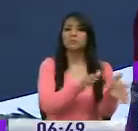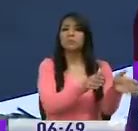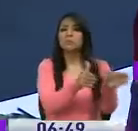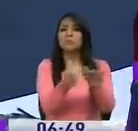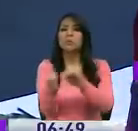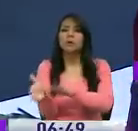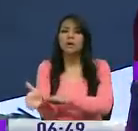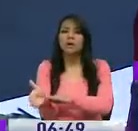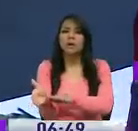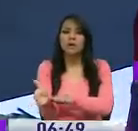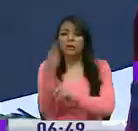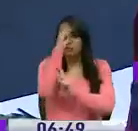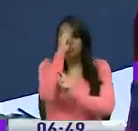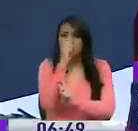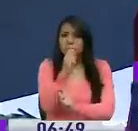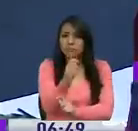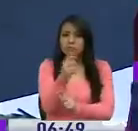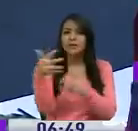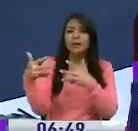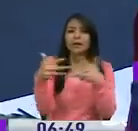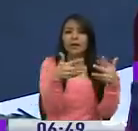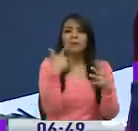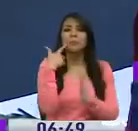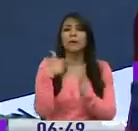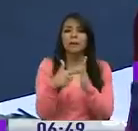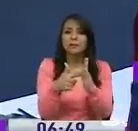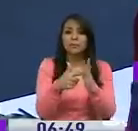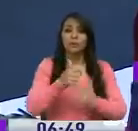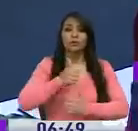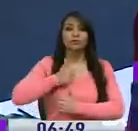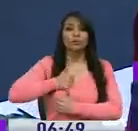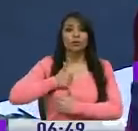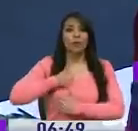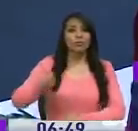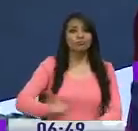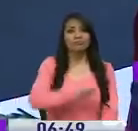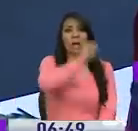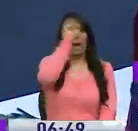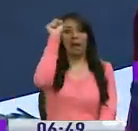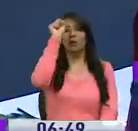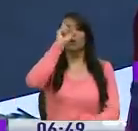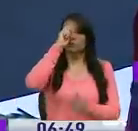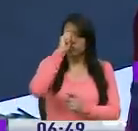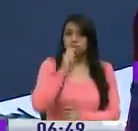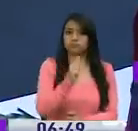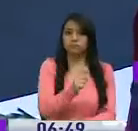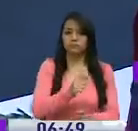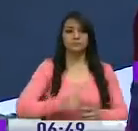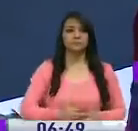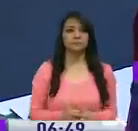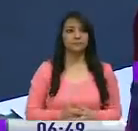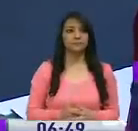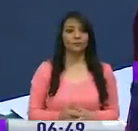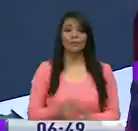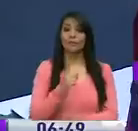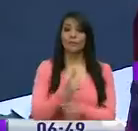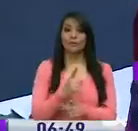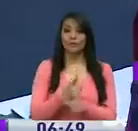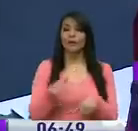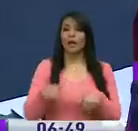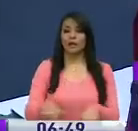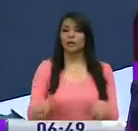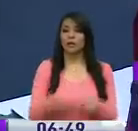anteriormente en batalla los soldados héroes y por eso aquí se realiza la